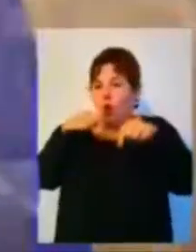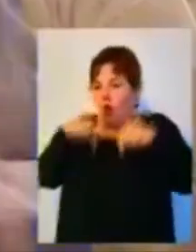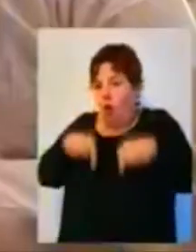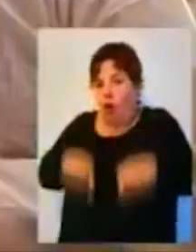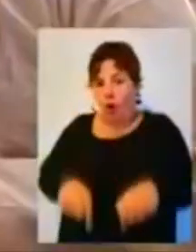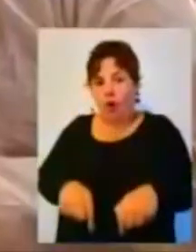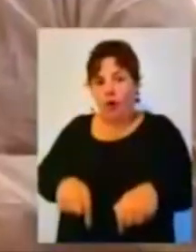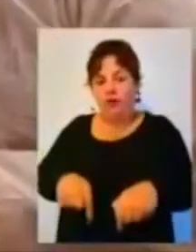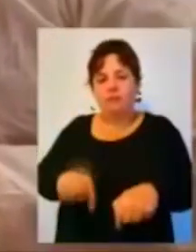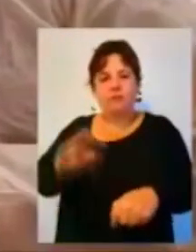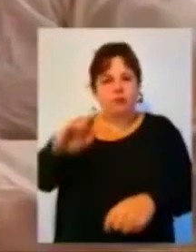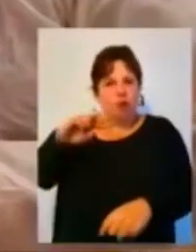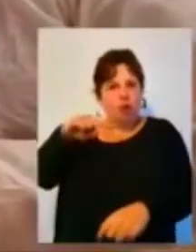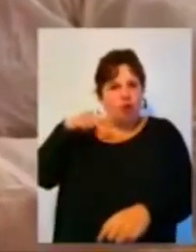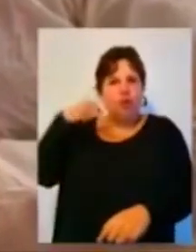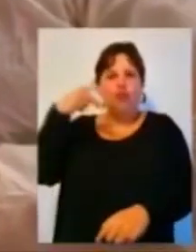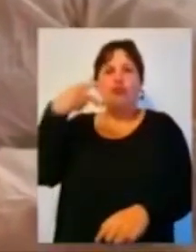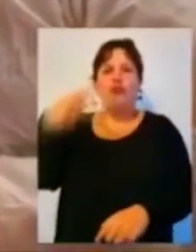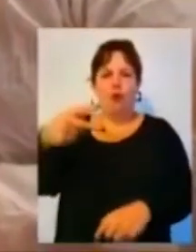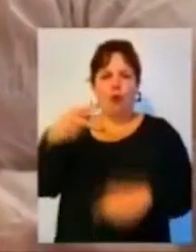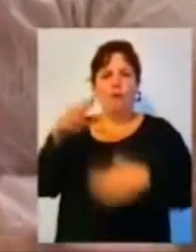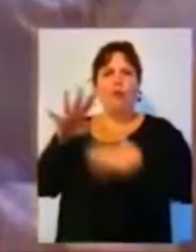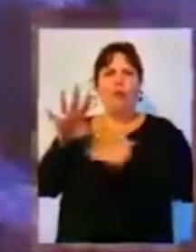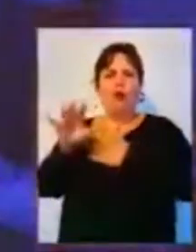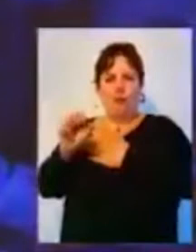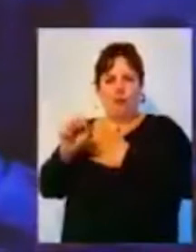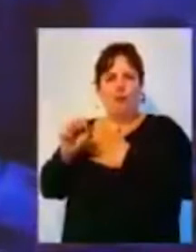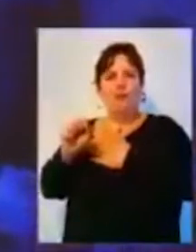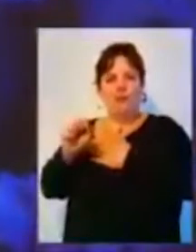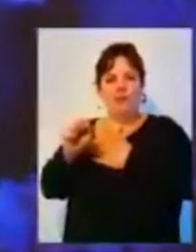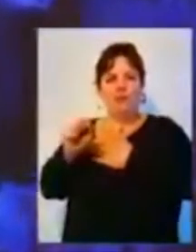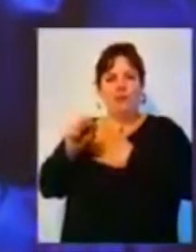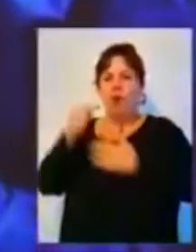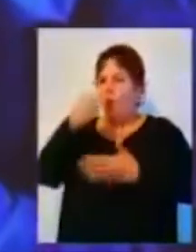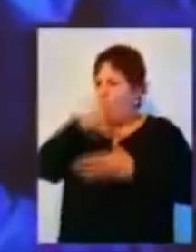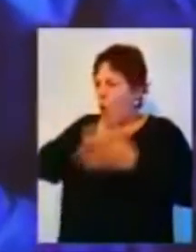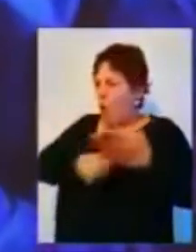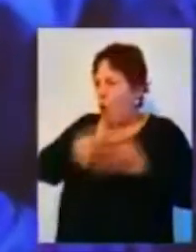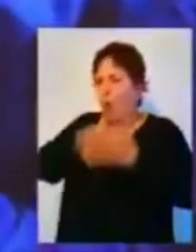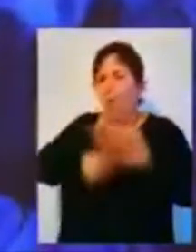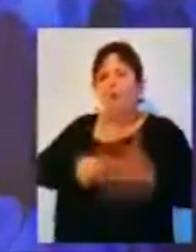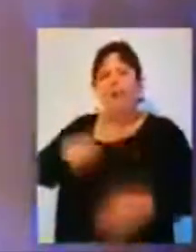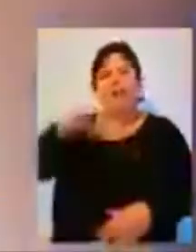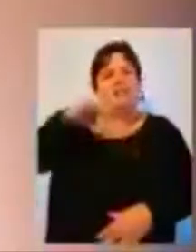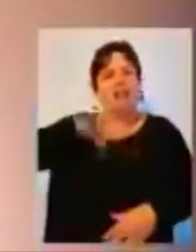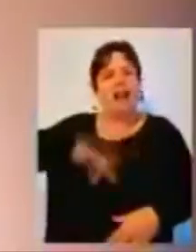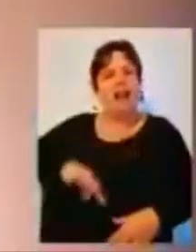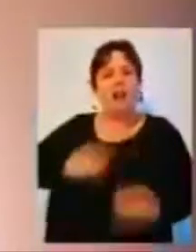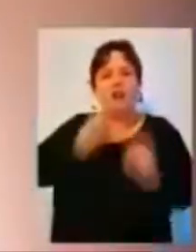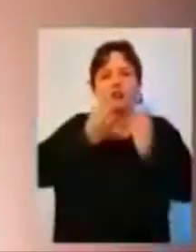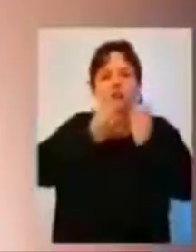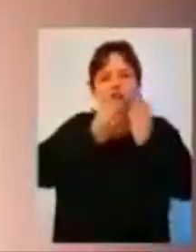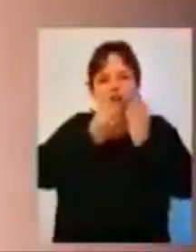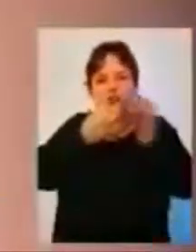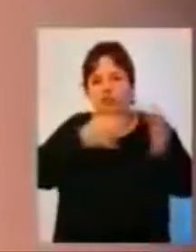pero en realidad que no hay nada científico que diga por qué son las certificaciones. Ahora, trabajamos en un lugar tremendamente vulnerable como la salud, donde hay que trabajar en bloque, en